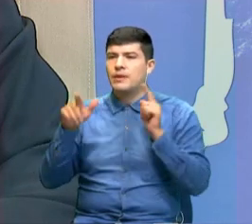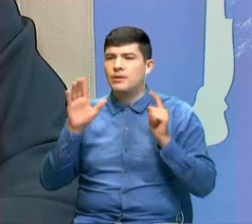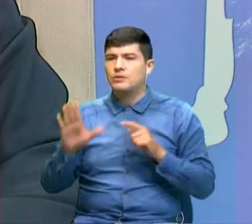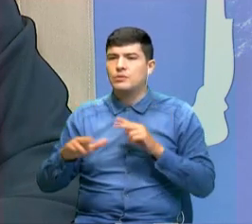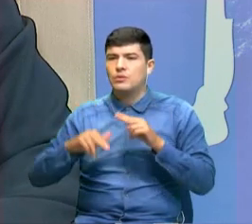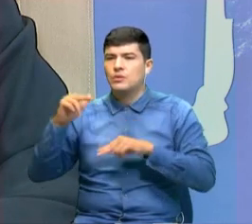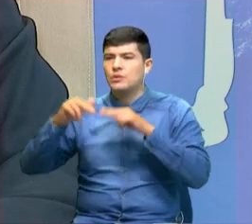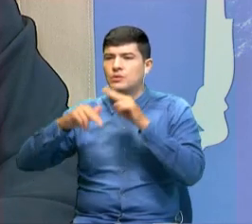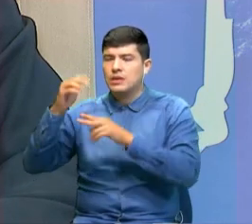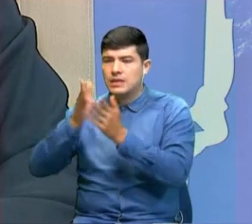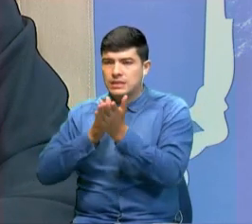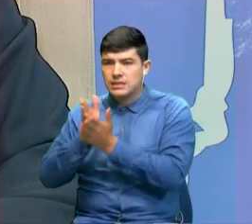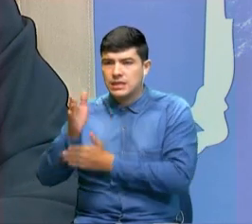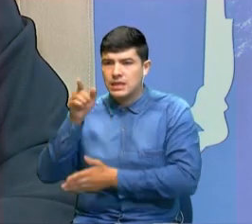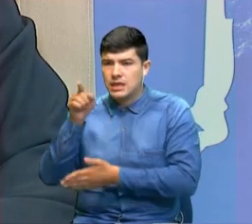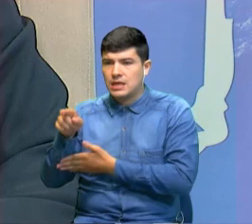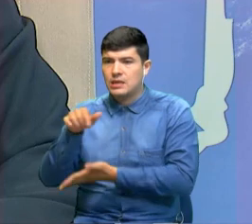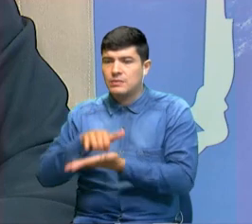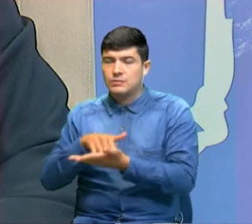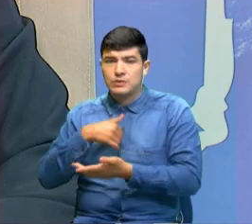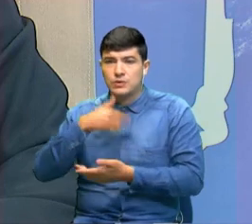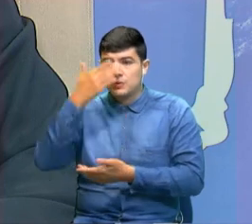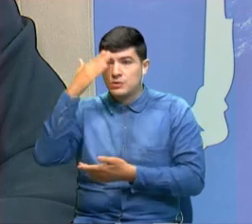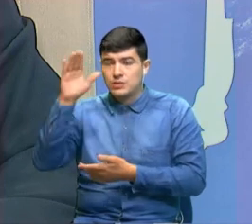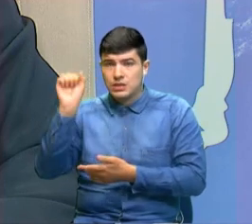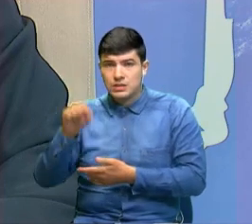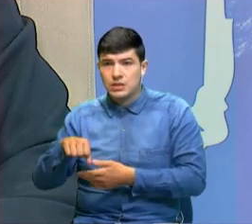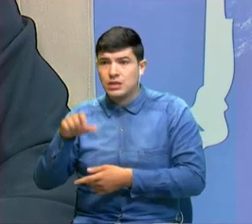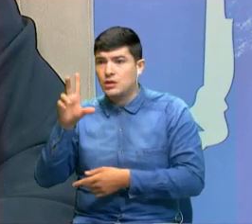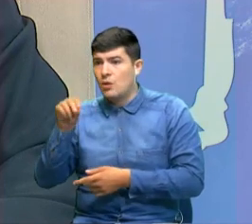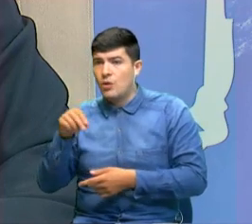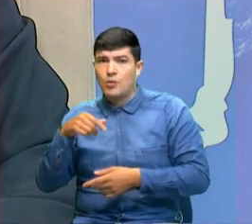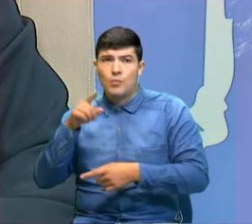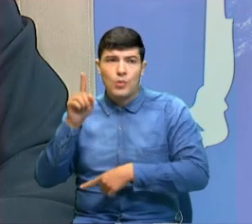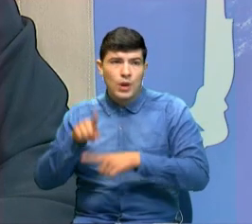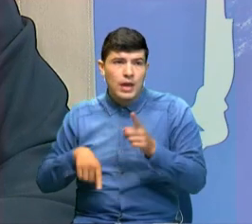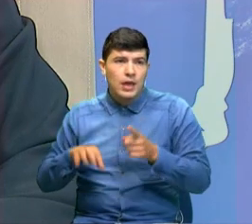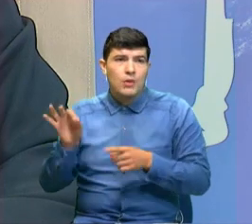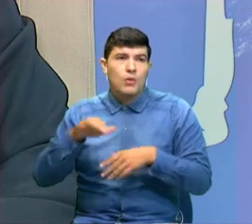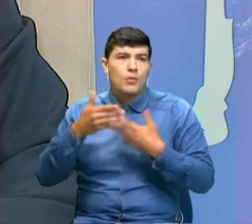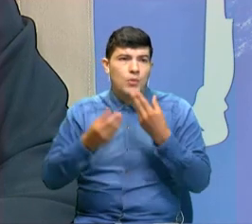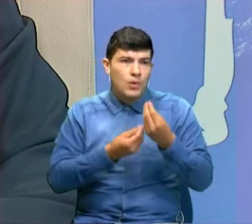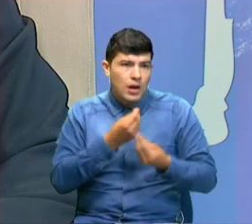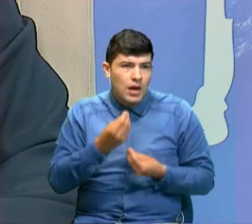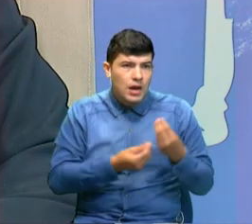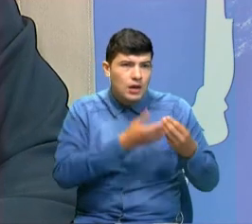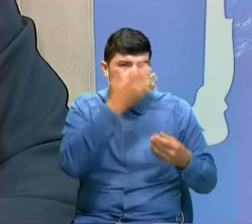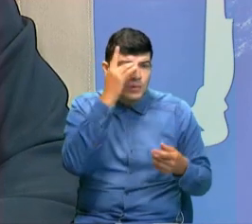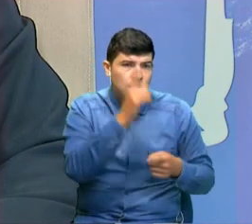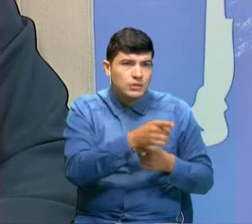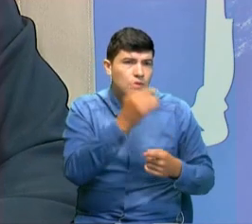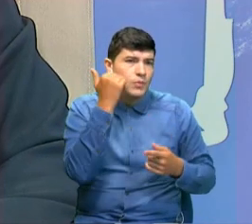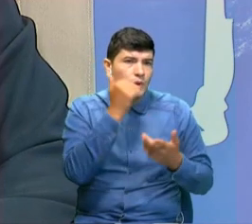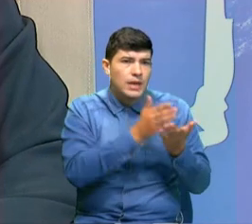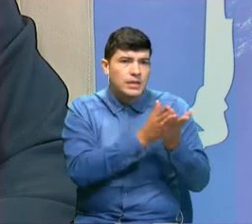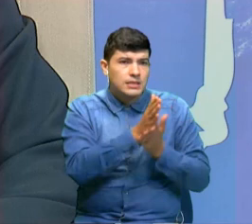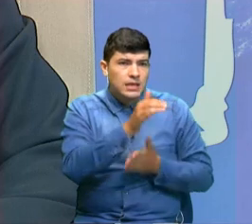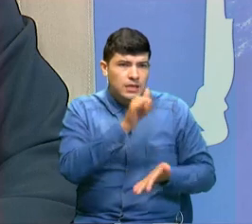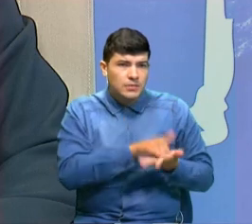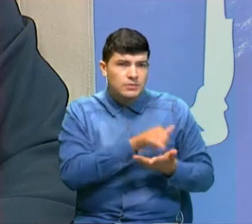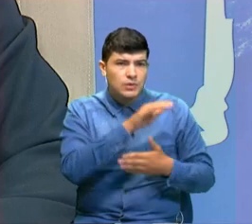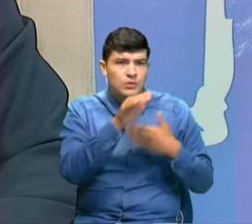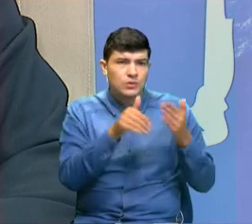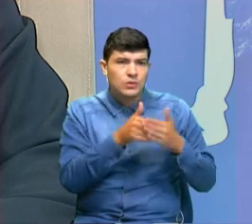ahí. No sé qué hacer, si yo puedo sacar ese proceso allá, pasarlo a otro lado, ¿cómo hago? Porque ella sigue ahí con todo lo que